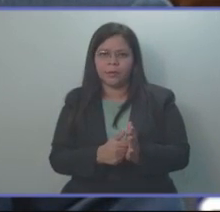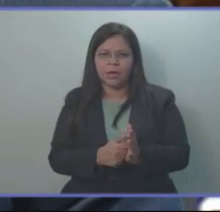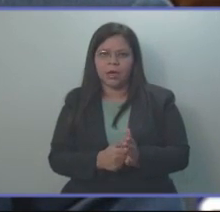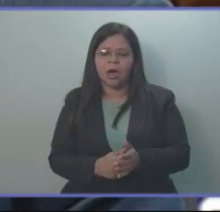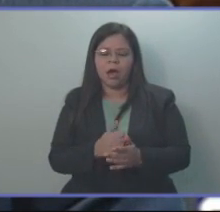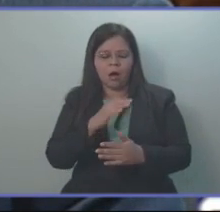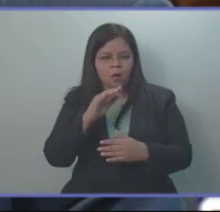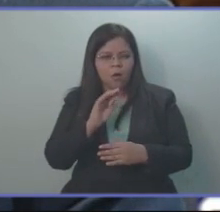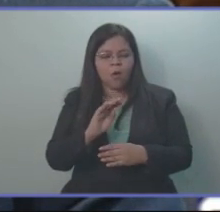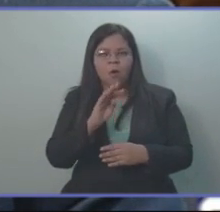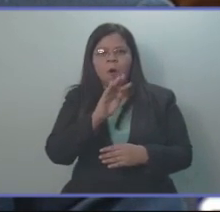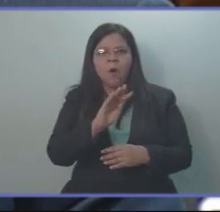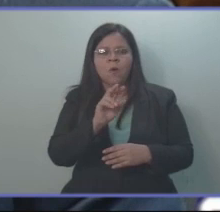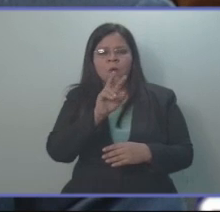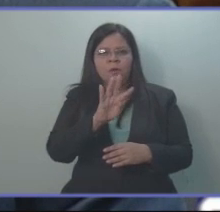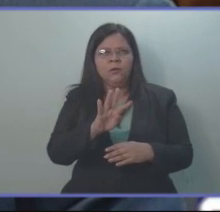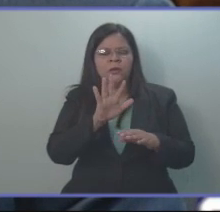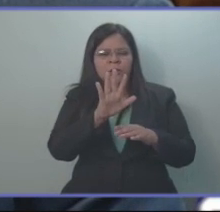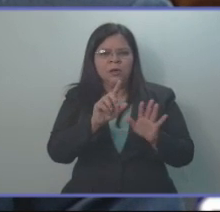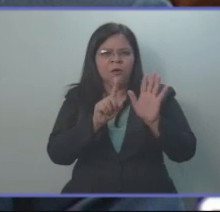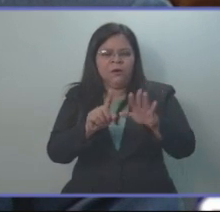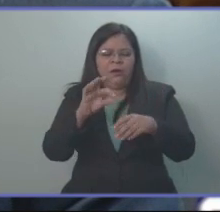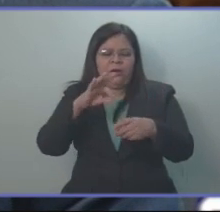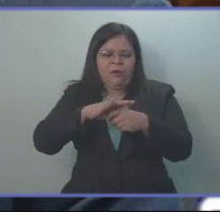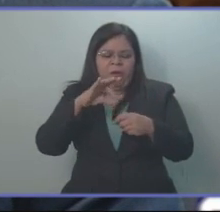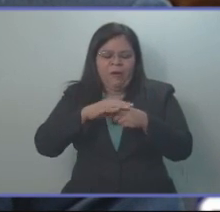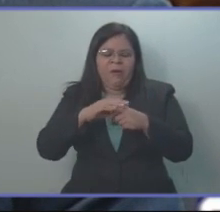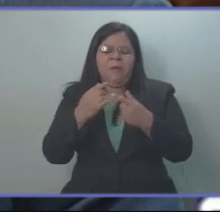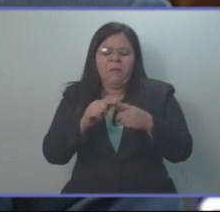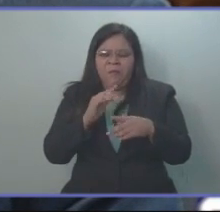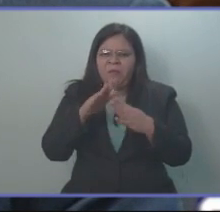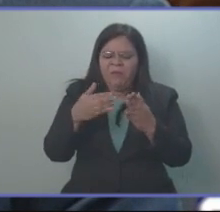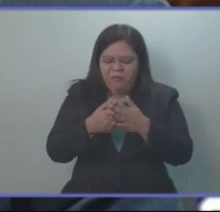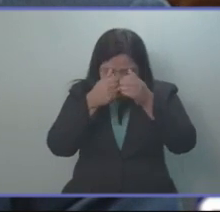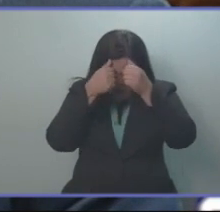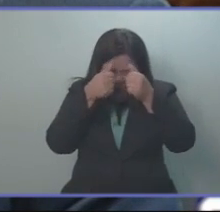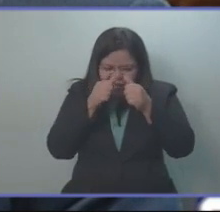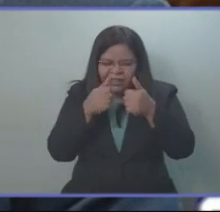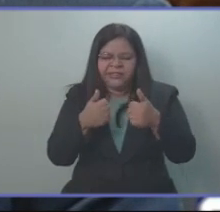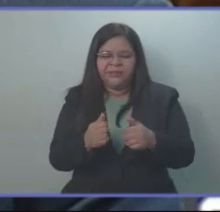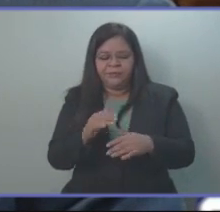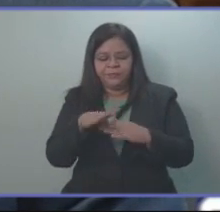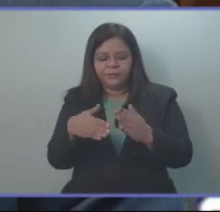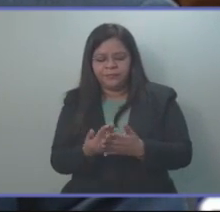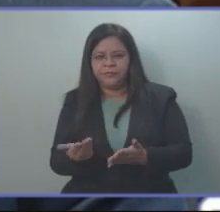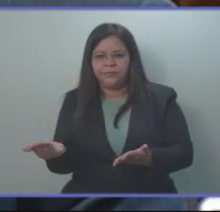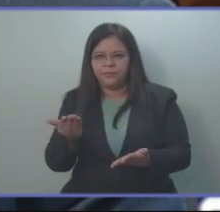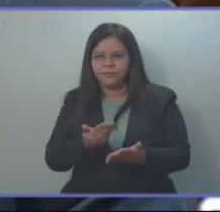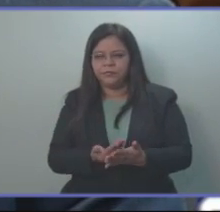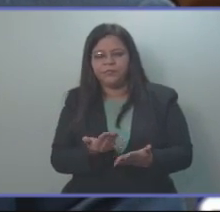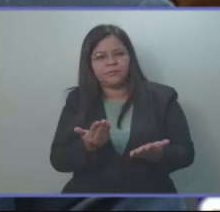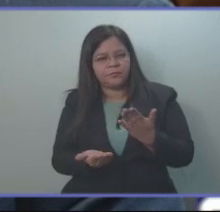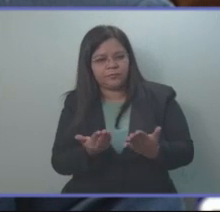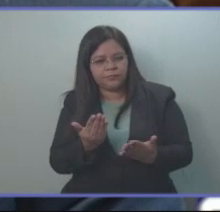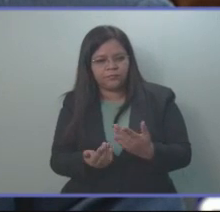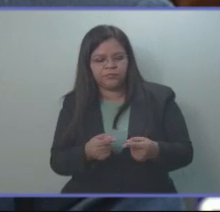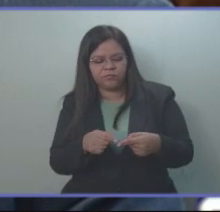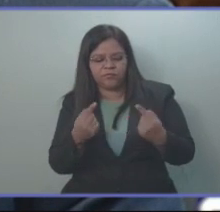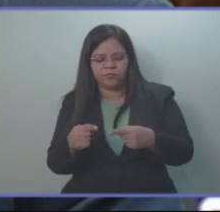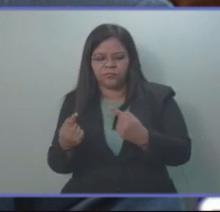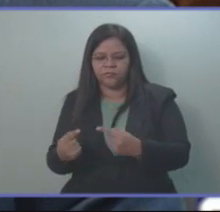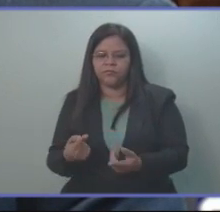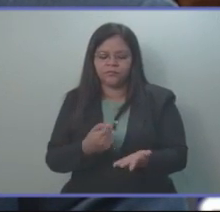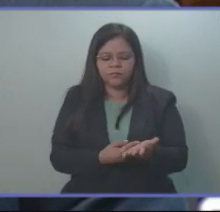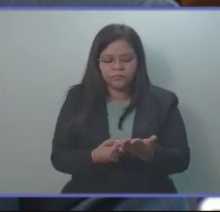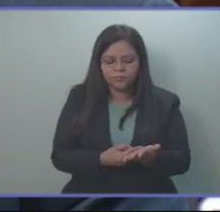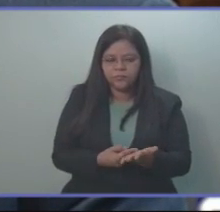mayoría calificada de los dos tercios de los diputados electos y que se acuerde el sometimiento en caso de controversia a los